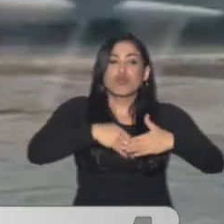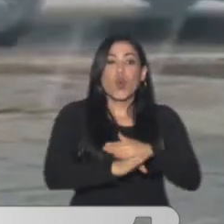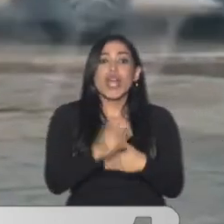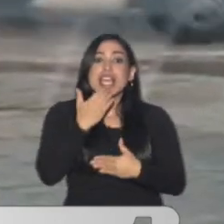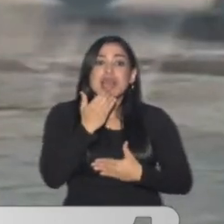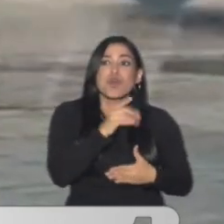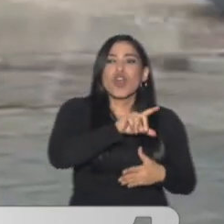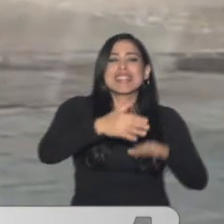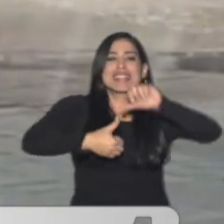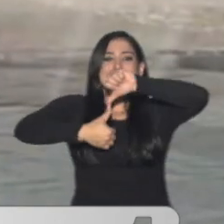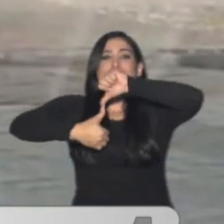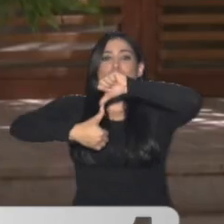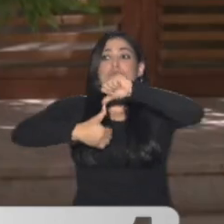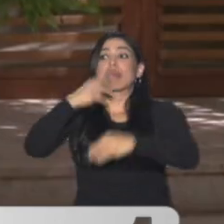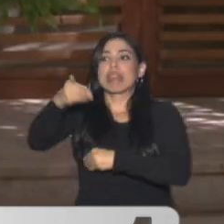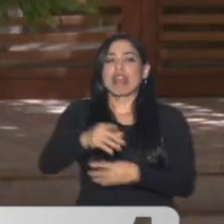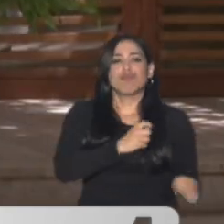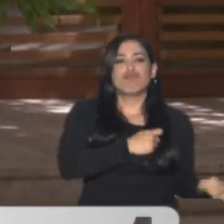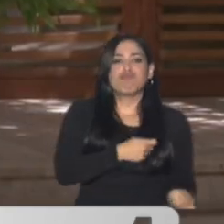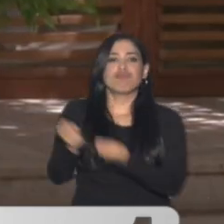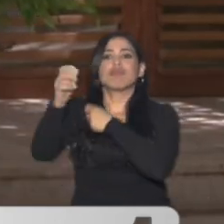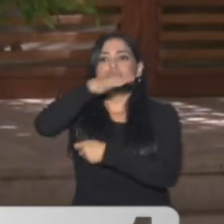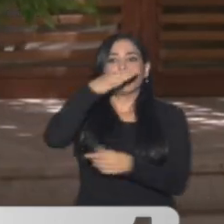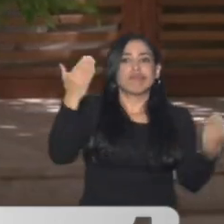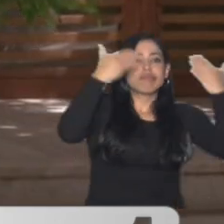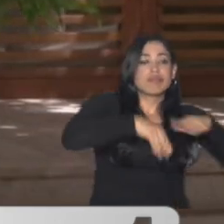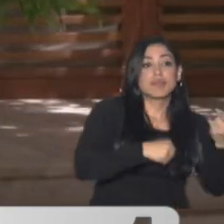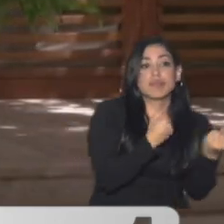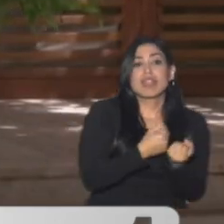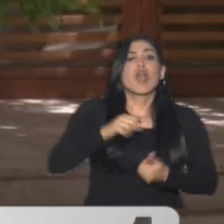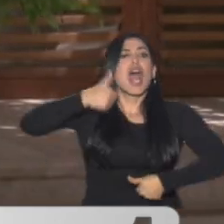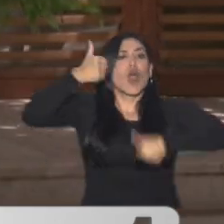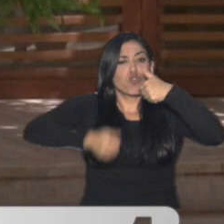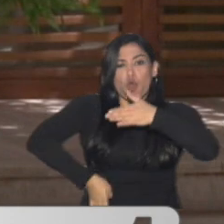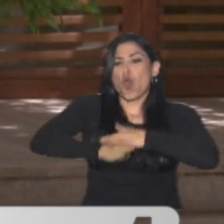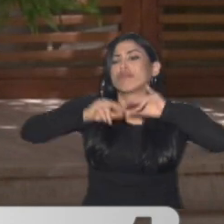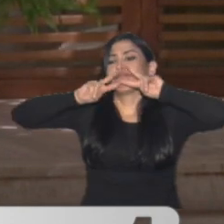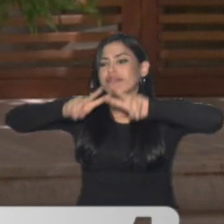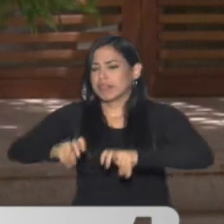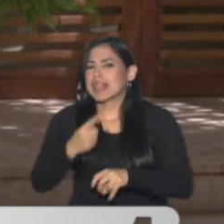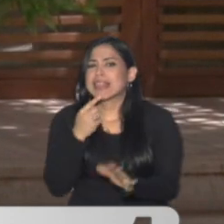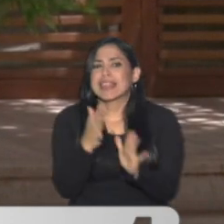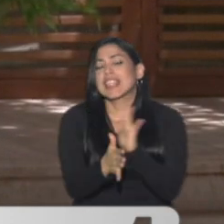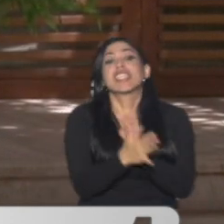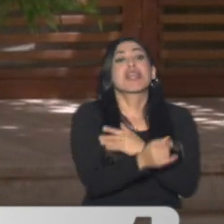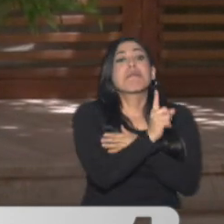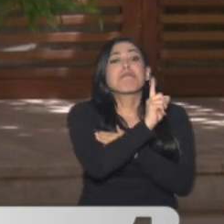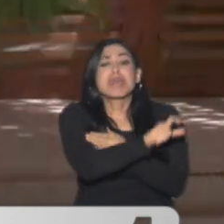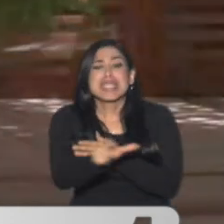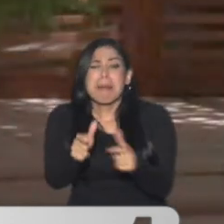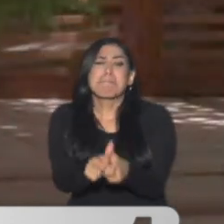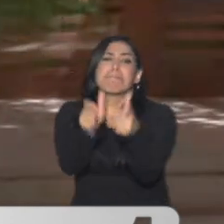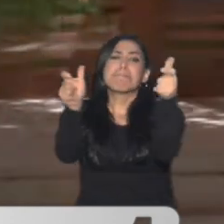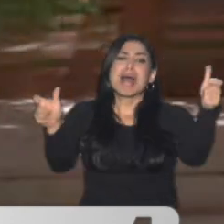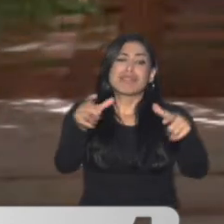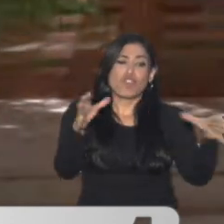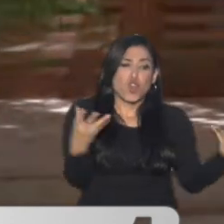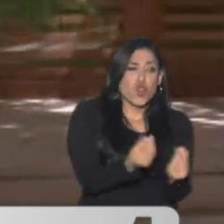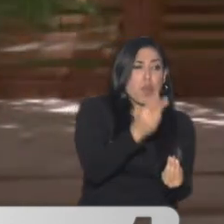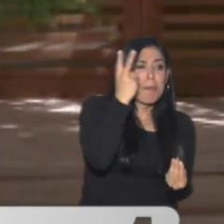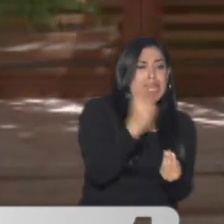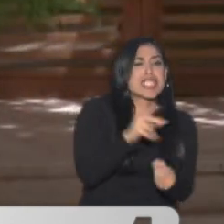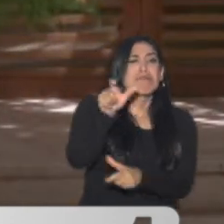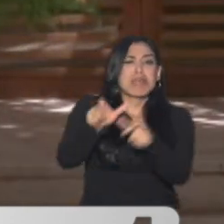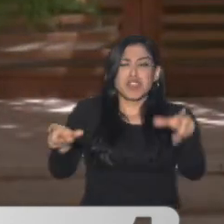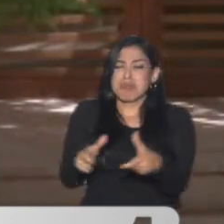envía a centroamérica las autoridades continúan con las investigaciones porque han manifestado que más personas harían parte de este